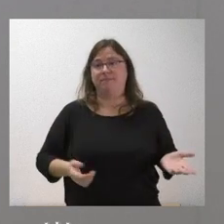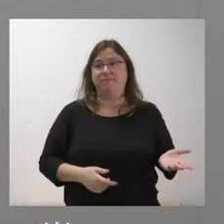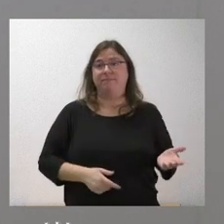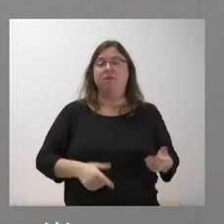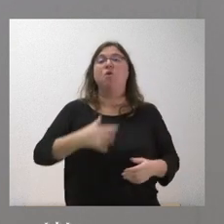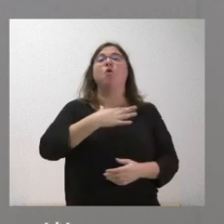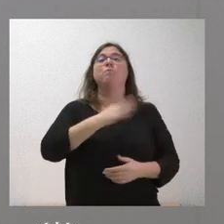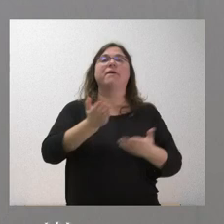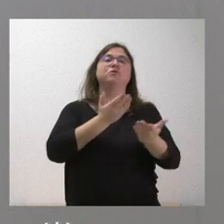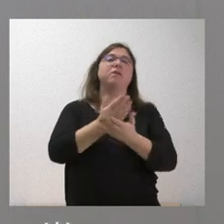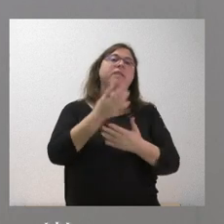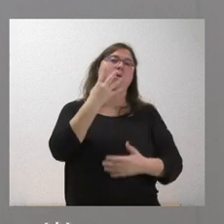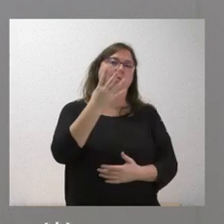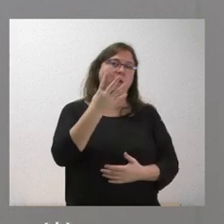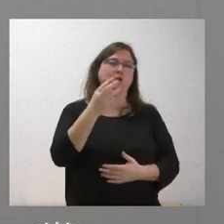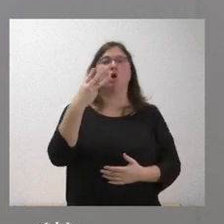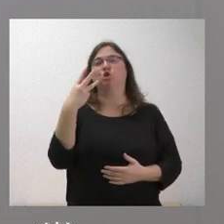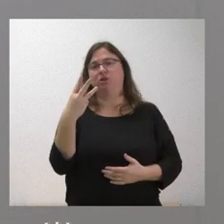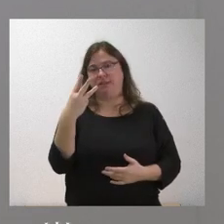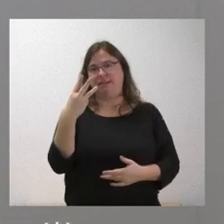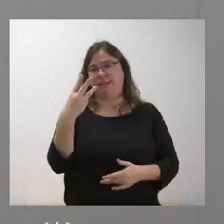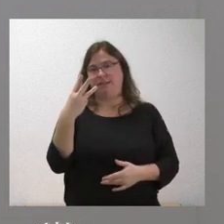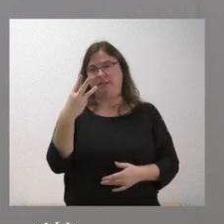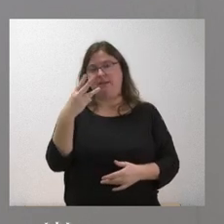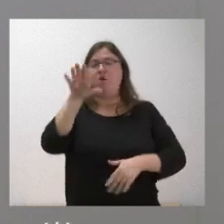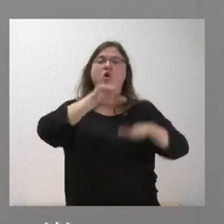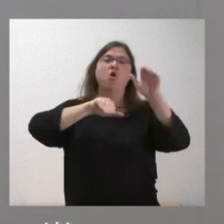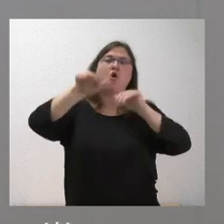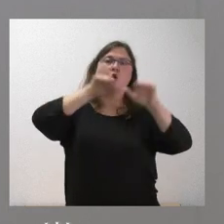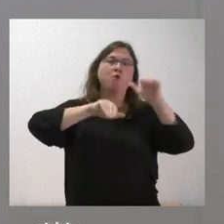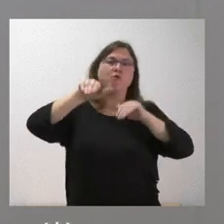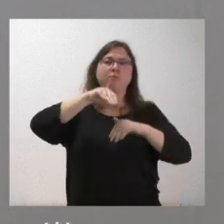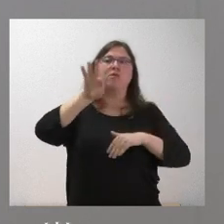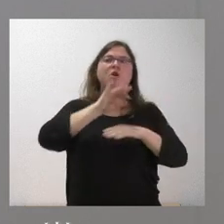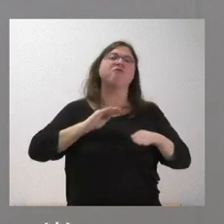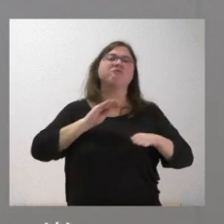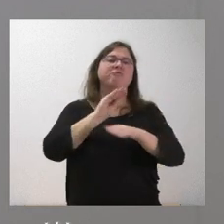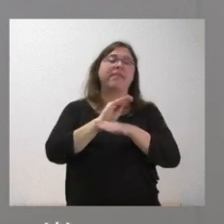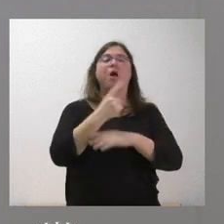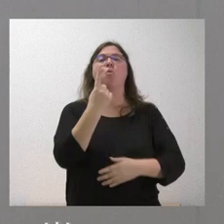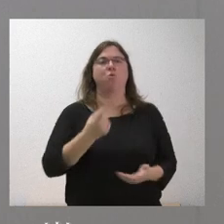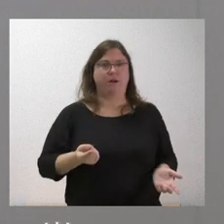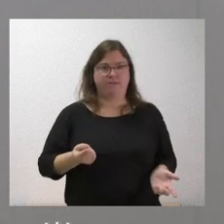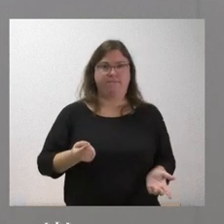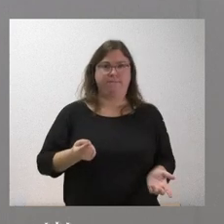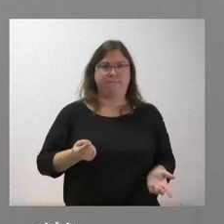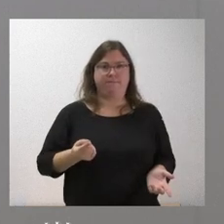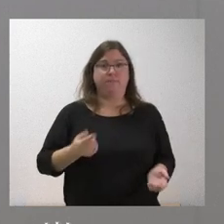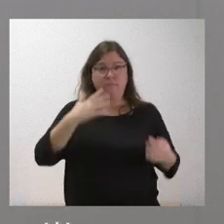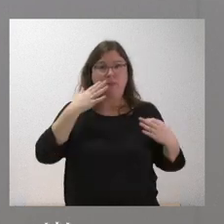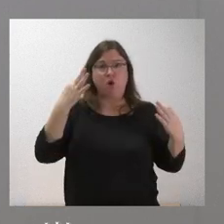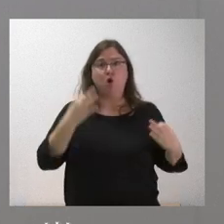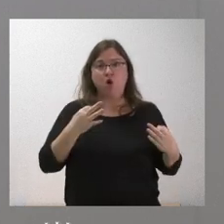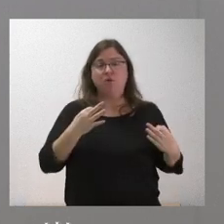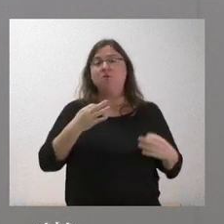pueden solicitar cuatro partes o tres partes y la convoca o la desarrolla o la financia una y lógicamente